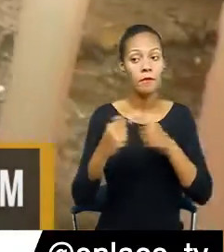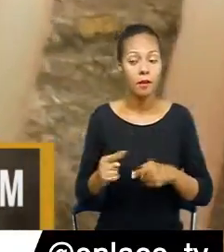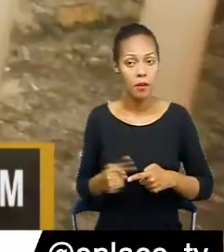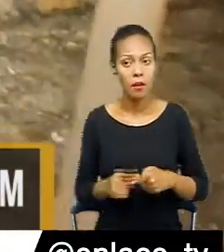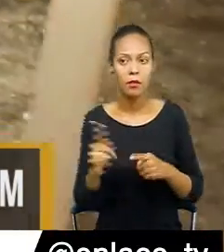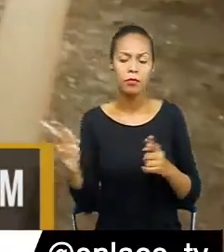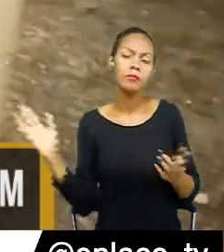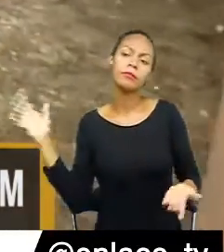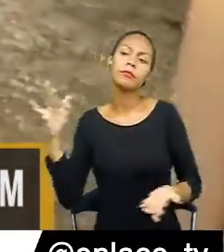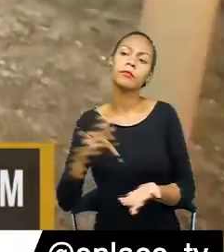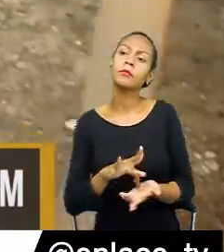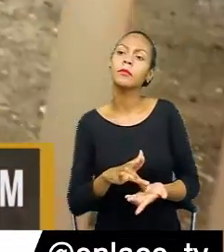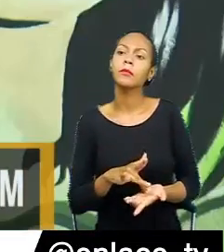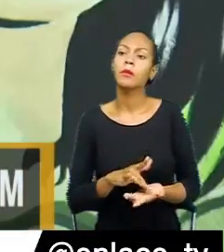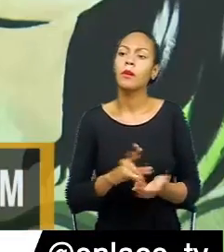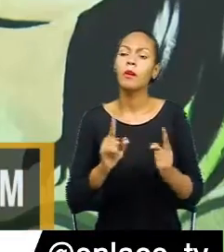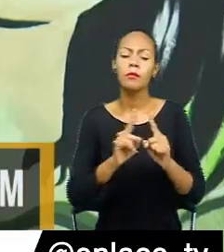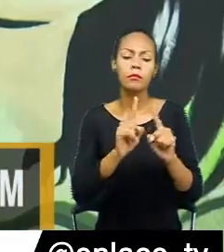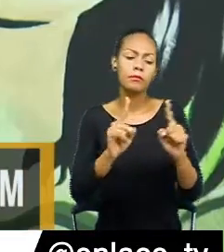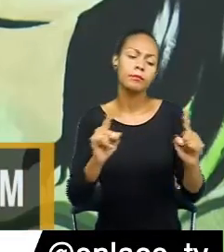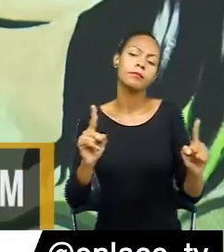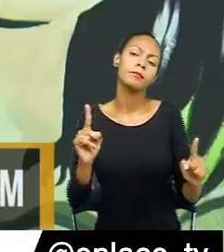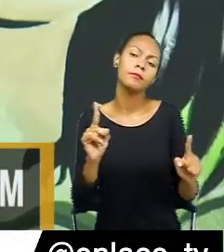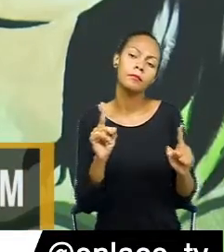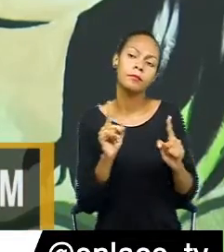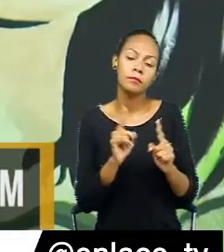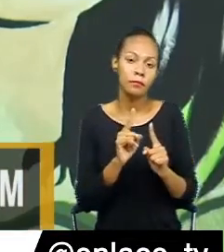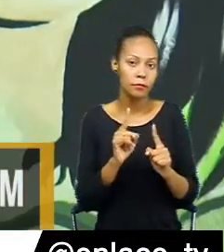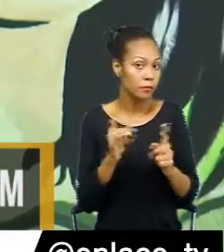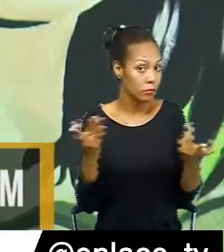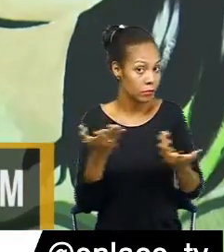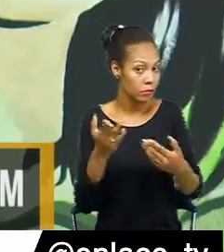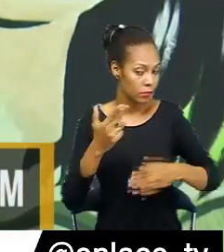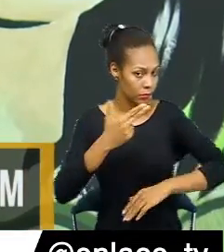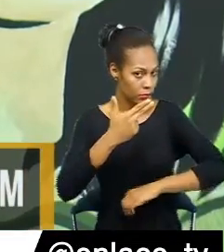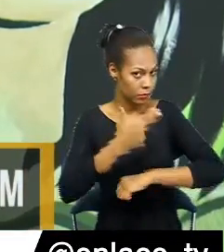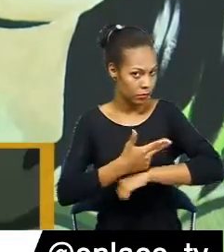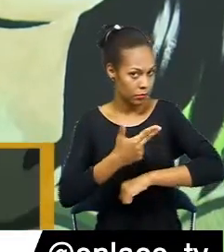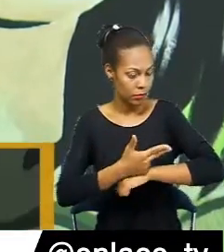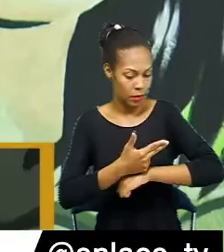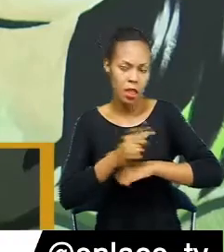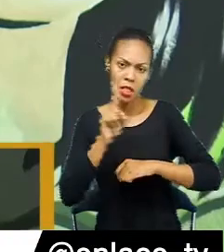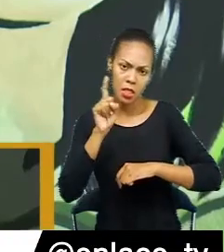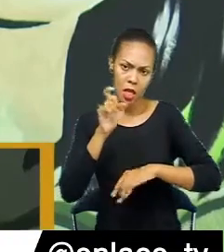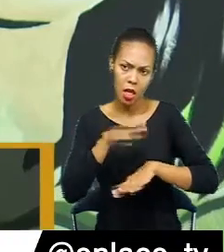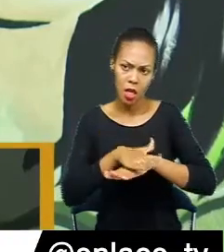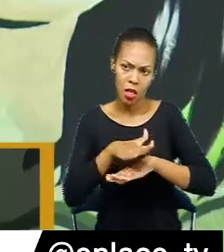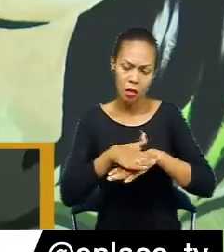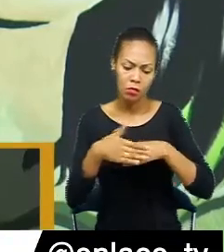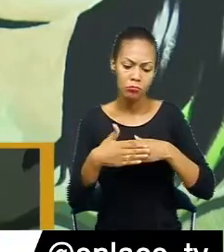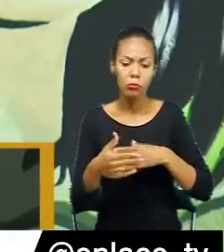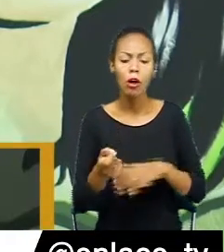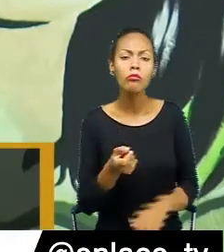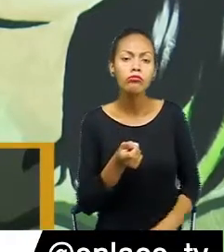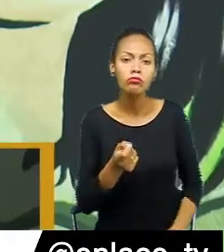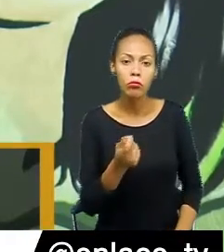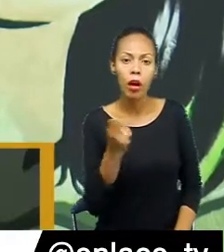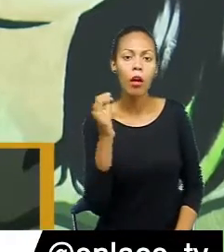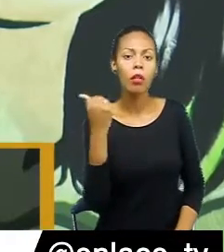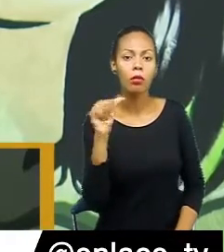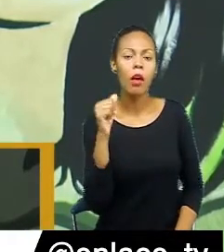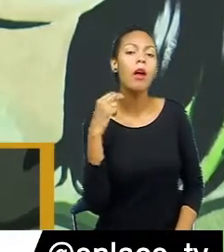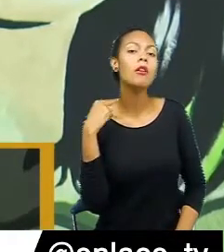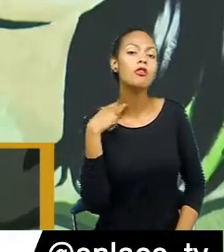y que le apuestan a la paz. Nos juntemos en el Parque Camilo Torres a partir de las 6 de la tarde el próximo 10 de noviembre. Contamos